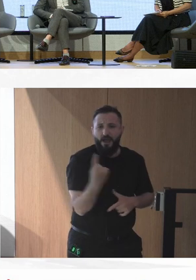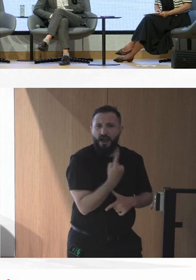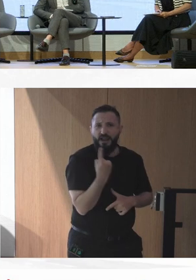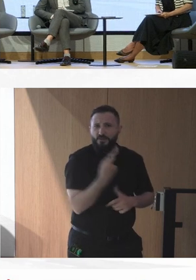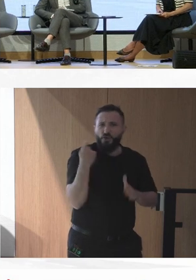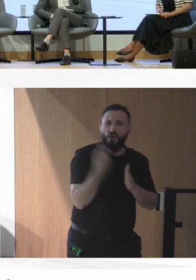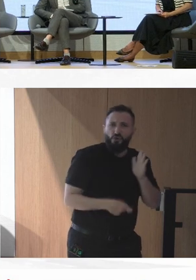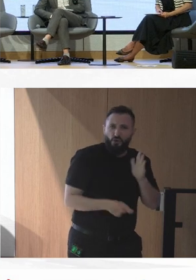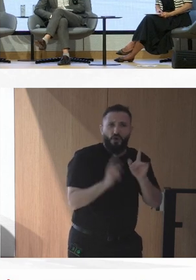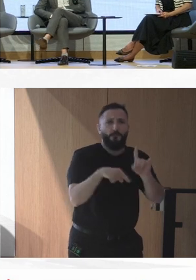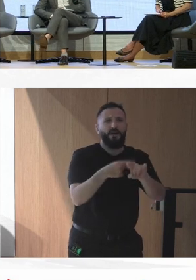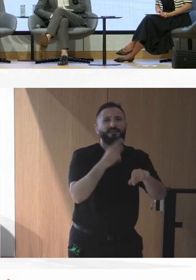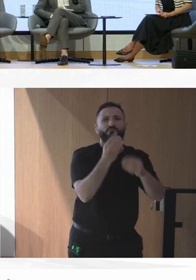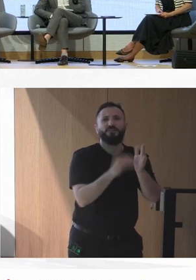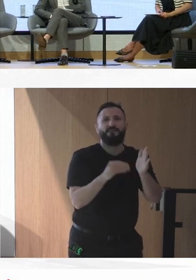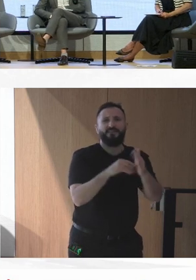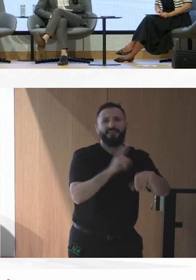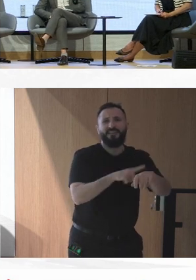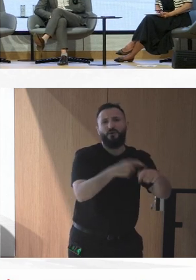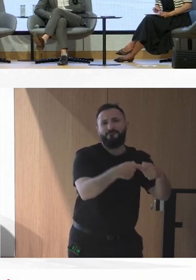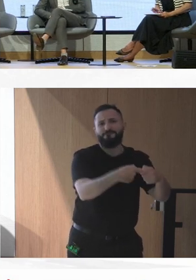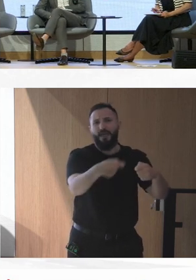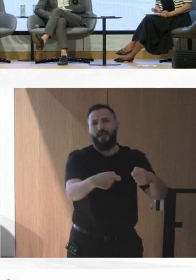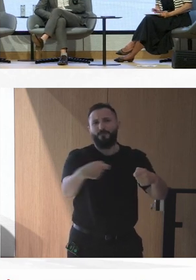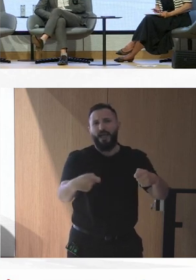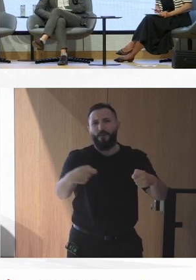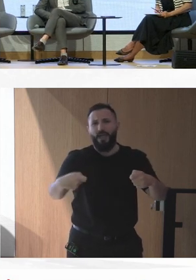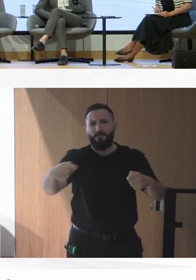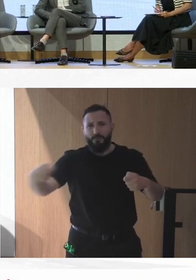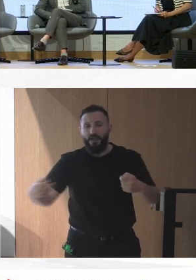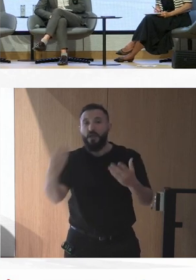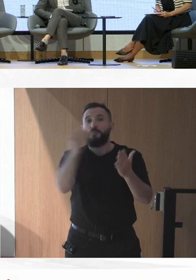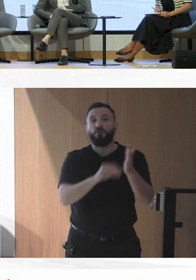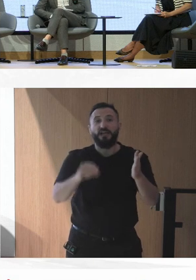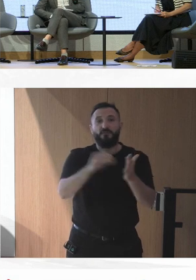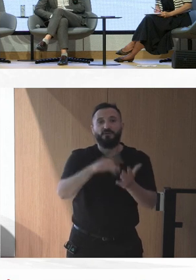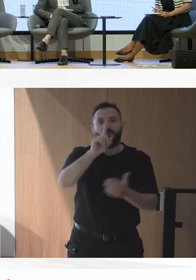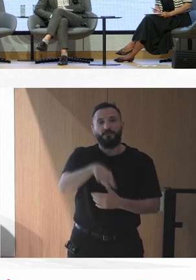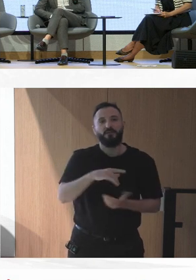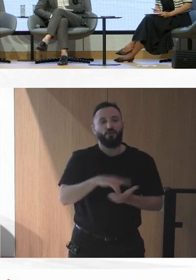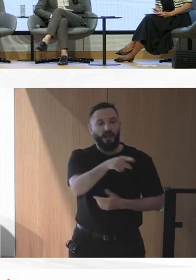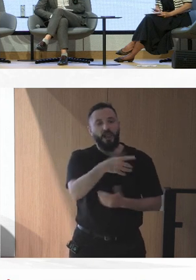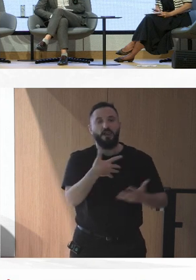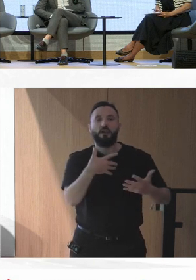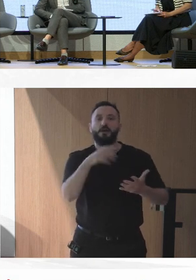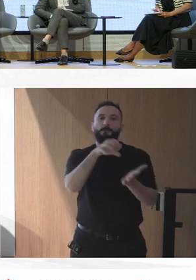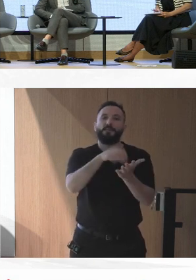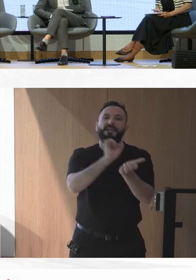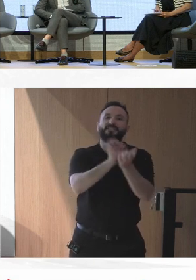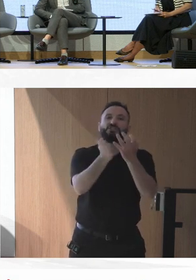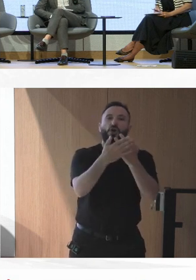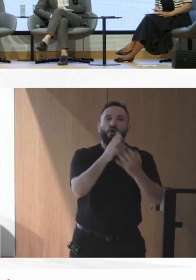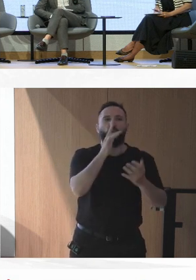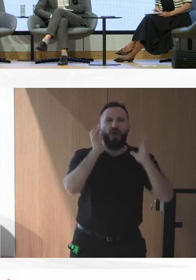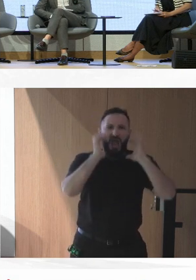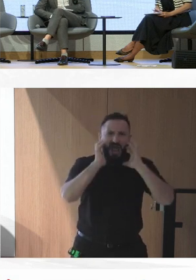prolonga en estos casos sine die y que además va acompañado en múltiples ocasiones de comisión de nuevo delito dentro de la prisión por